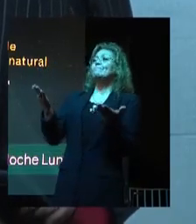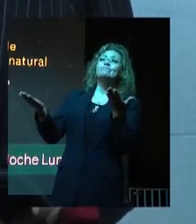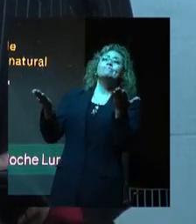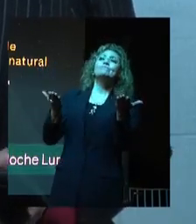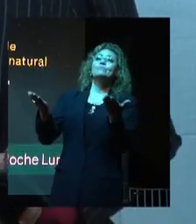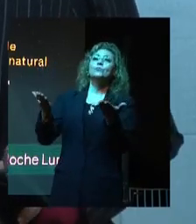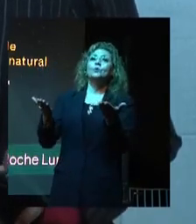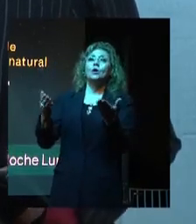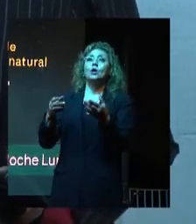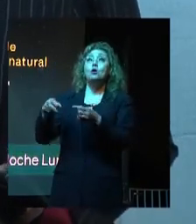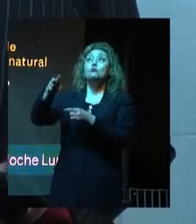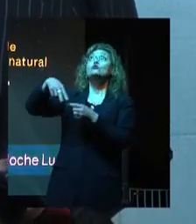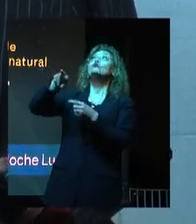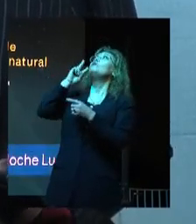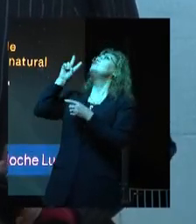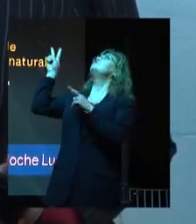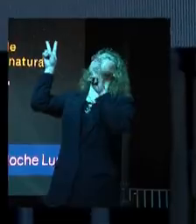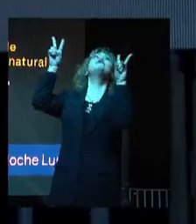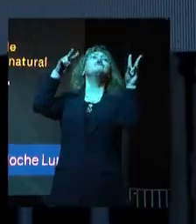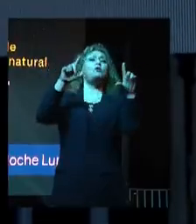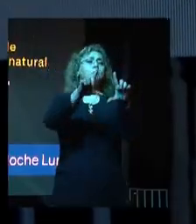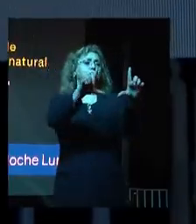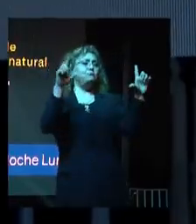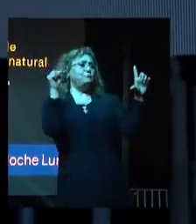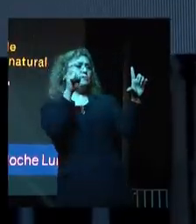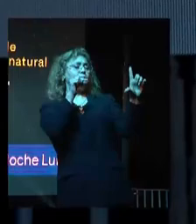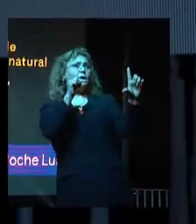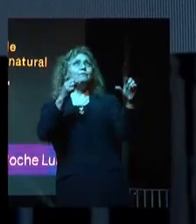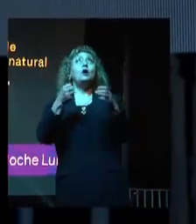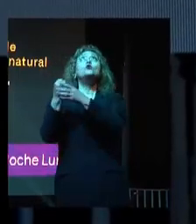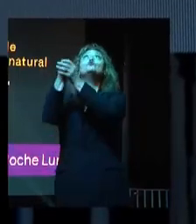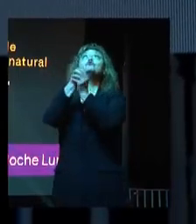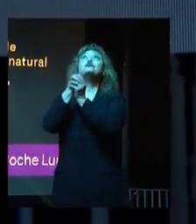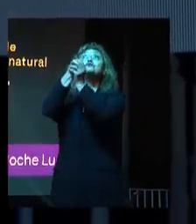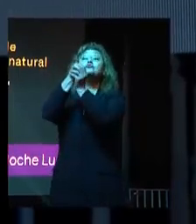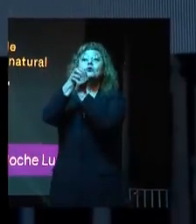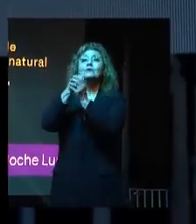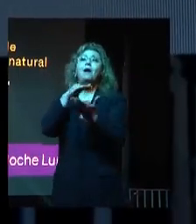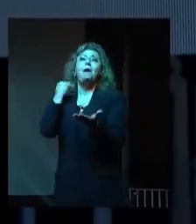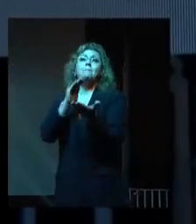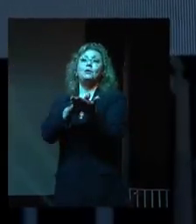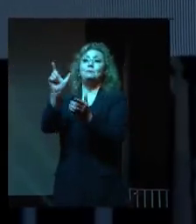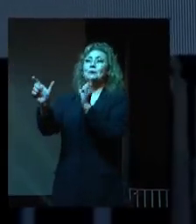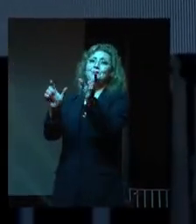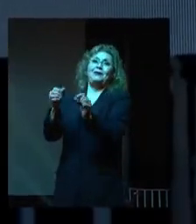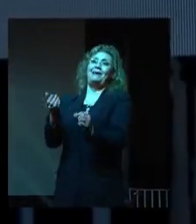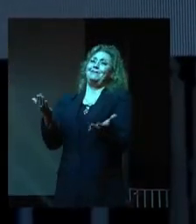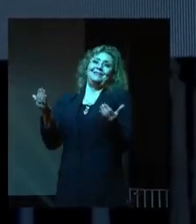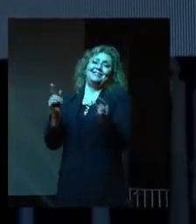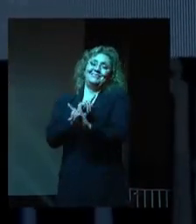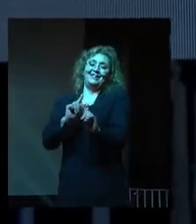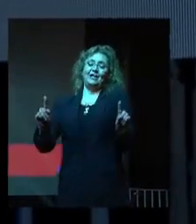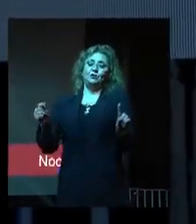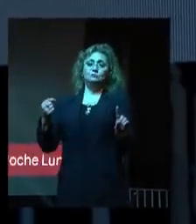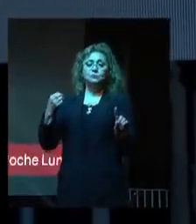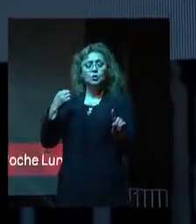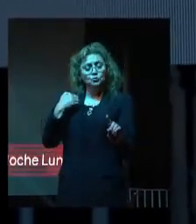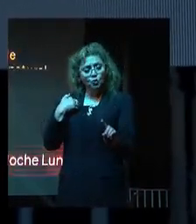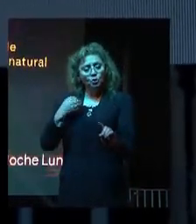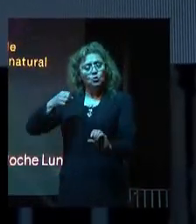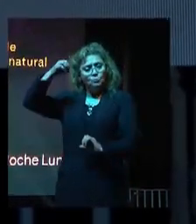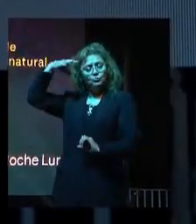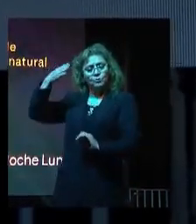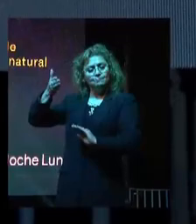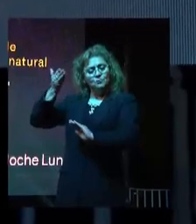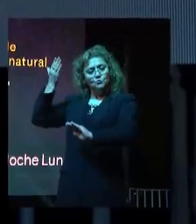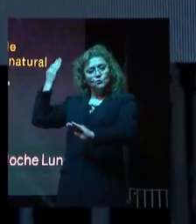con paraguas mirando la tele, ¿no? Uno no tiene para qué sacrificar a nadie. Así que las sabidurías ancestrales yo me las tomo